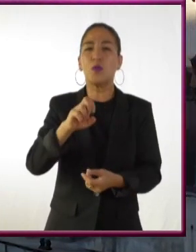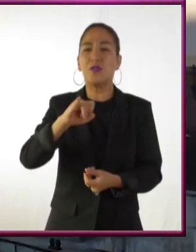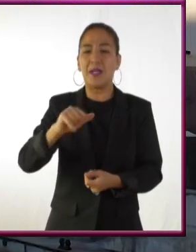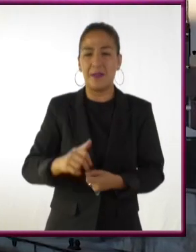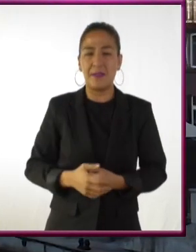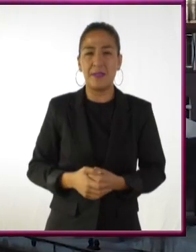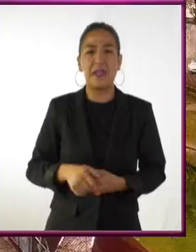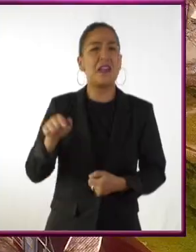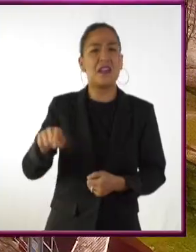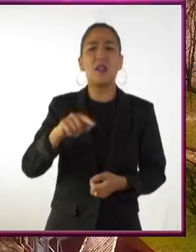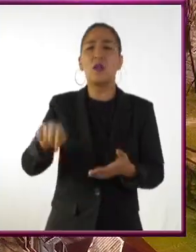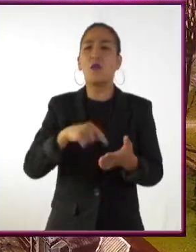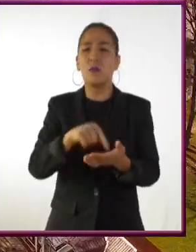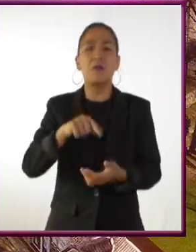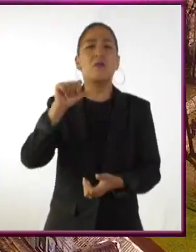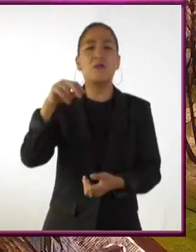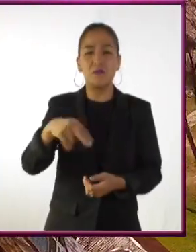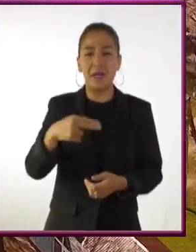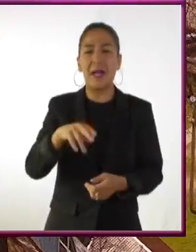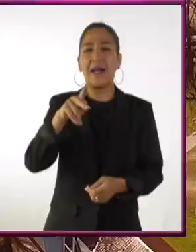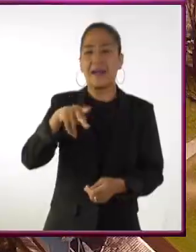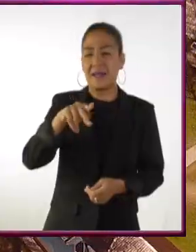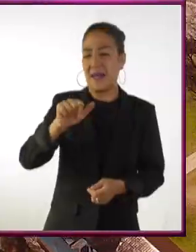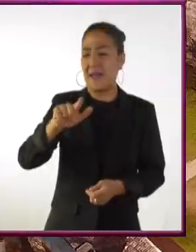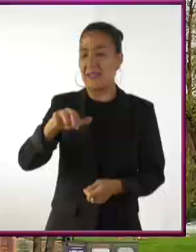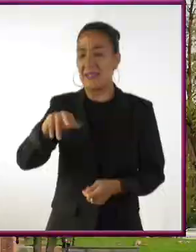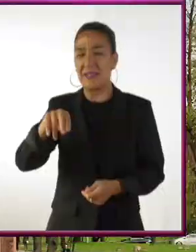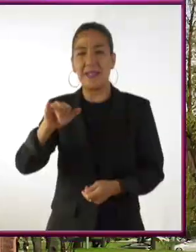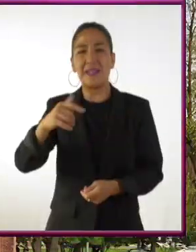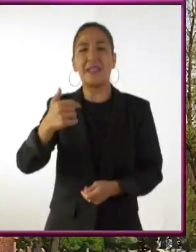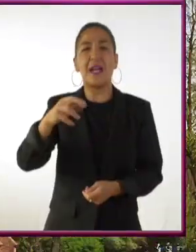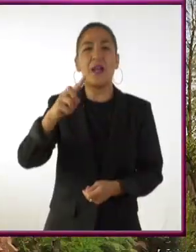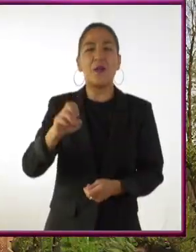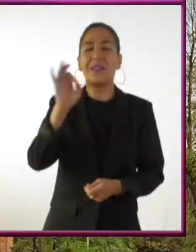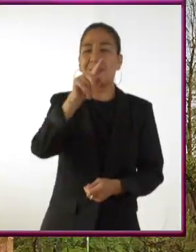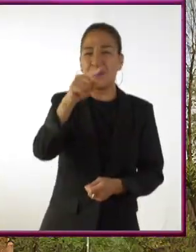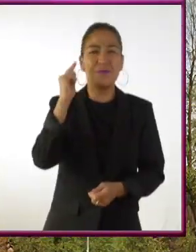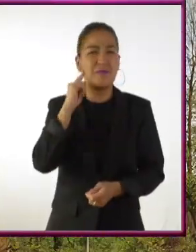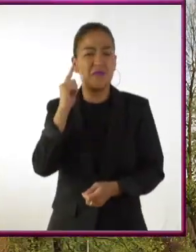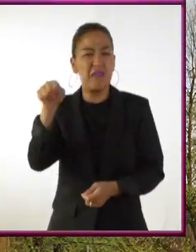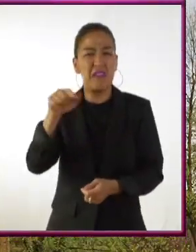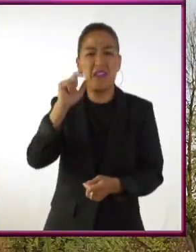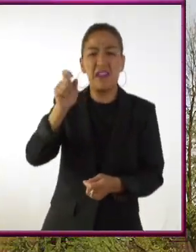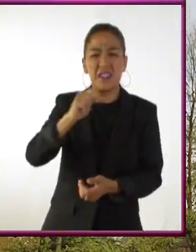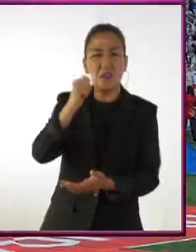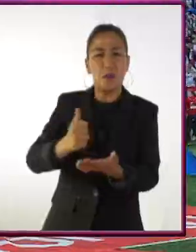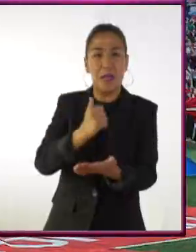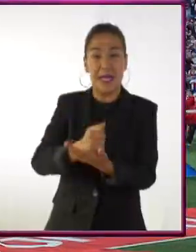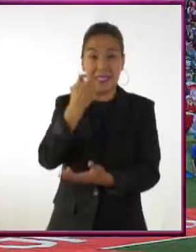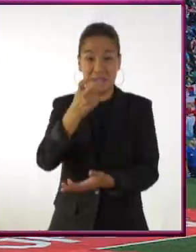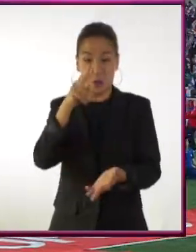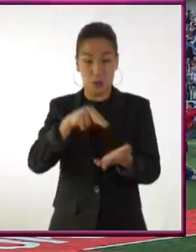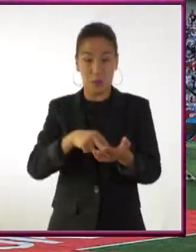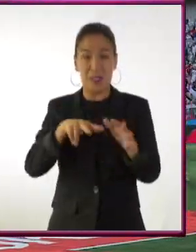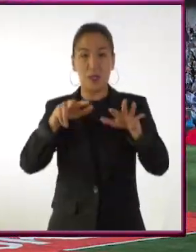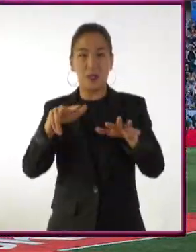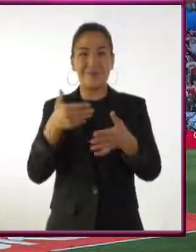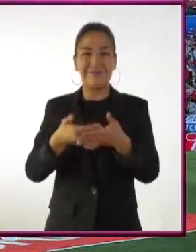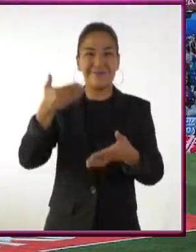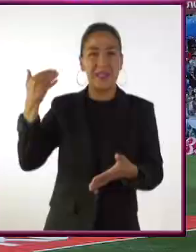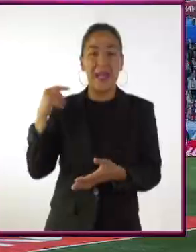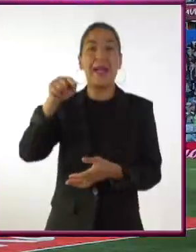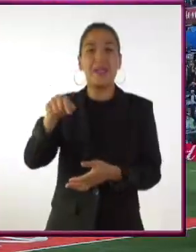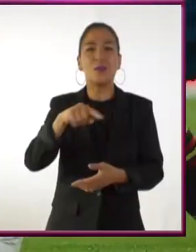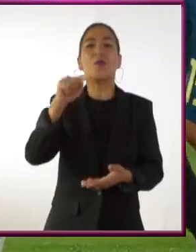Oriental. Bueno, Königsberg hoy se llama Kaliningrado y probablemente has escuchado de esta ciudad porque en